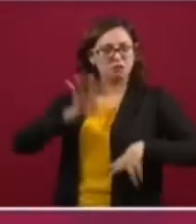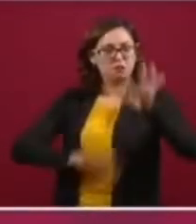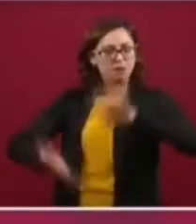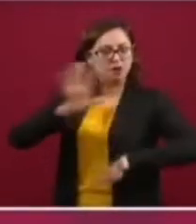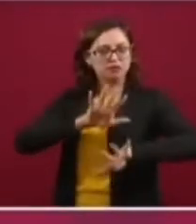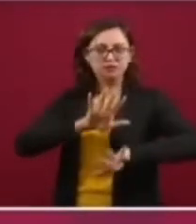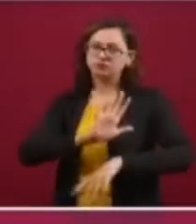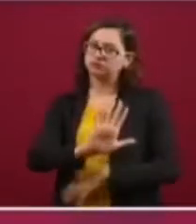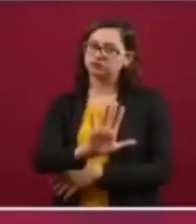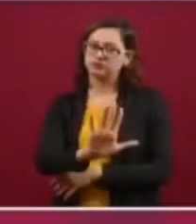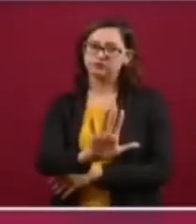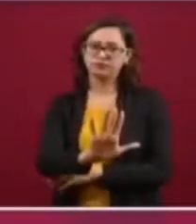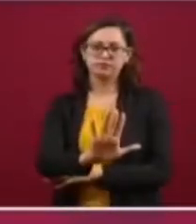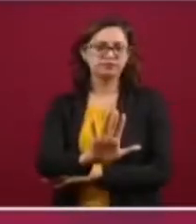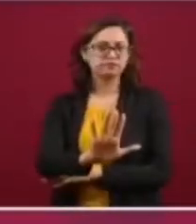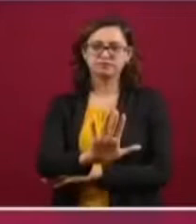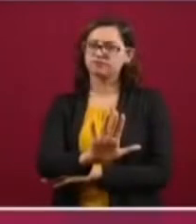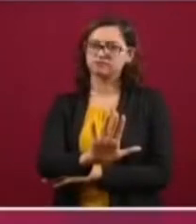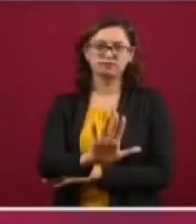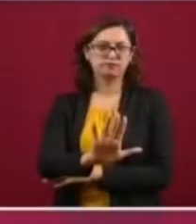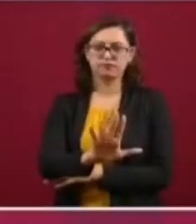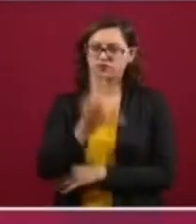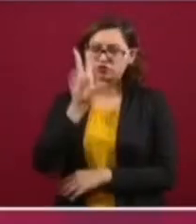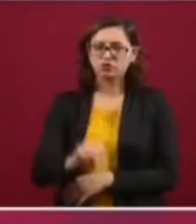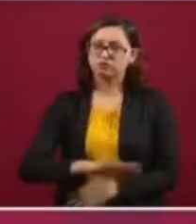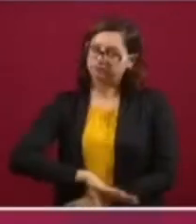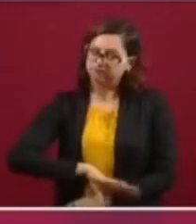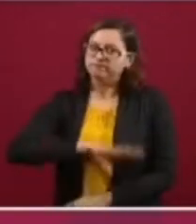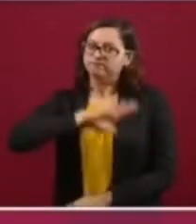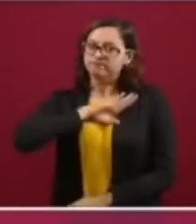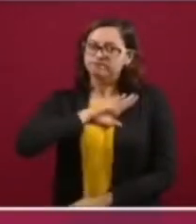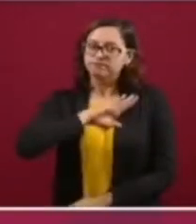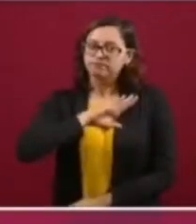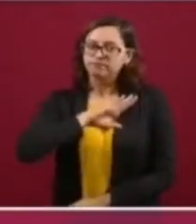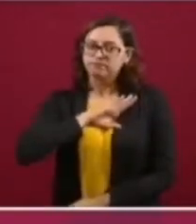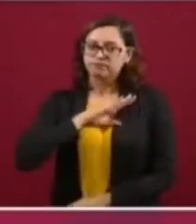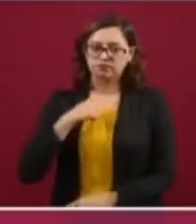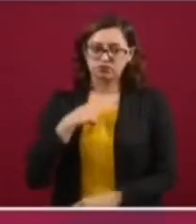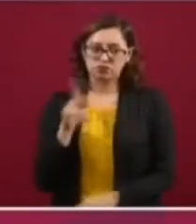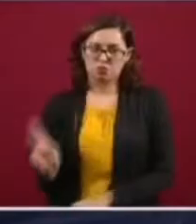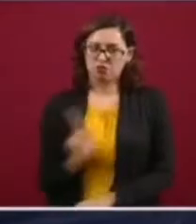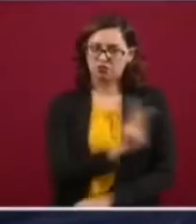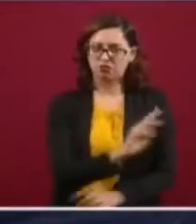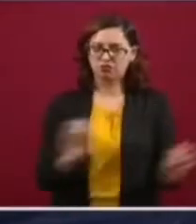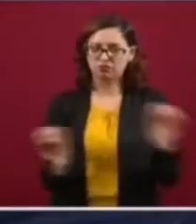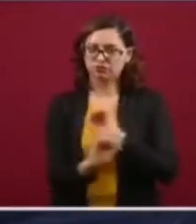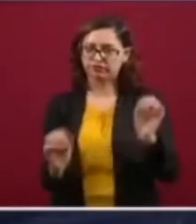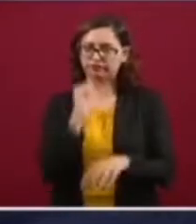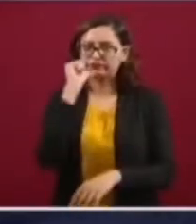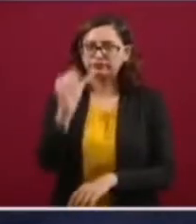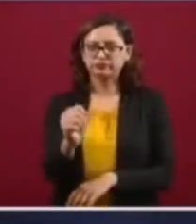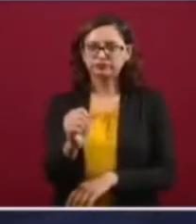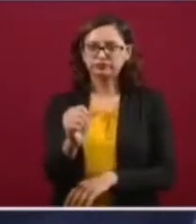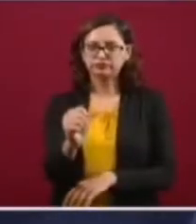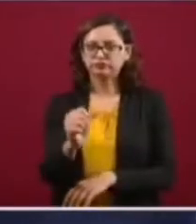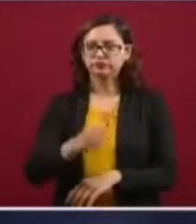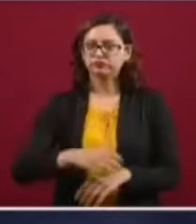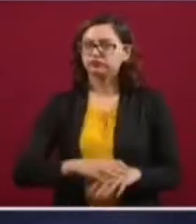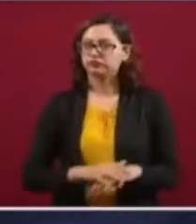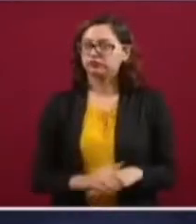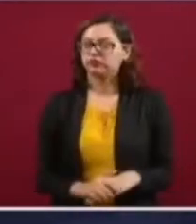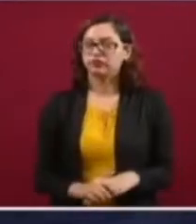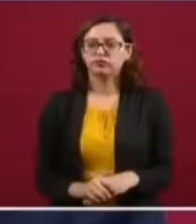y me comparen porque eso sí calienta este no es de que